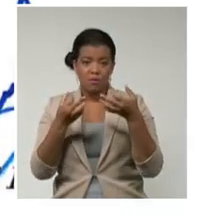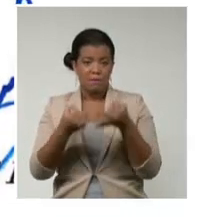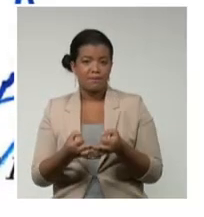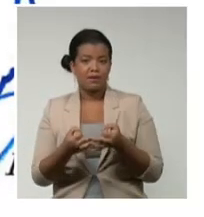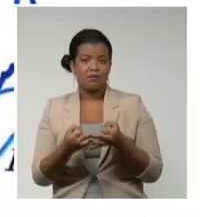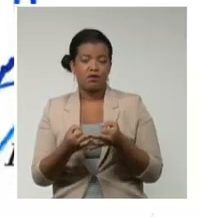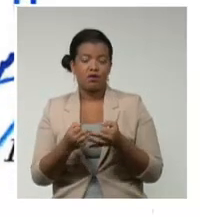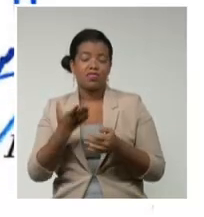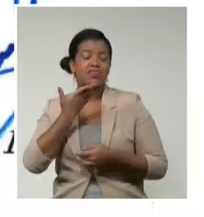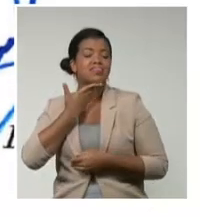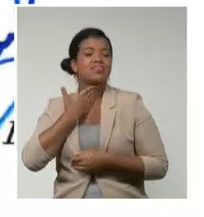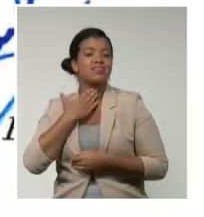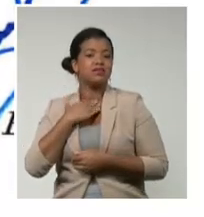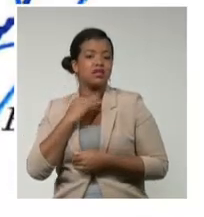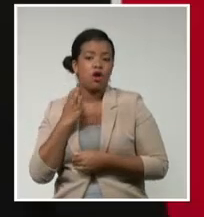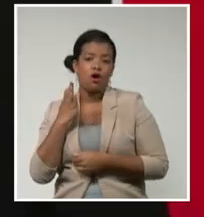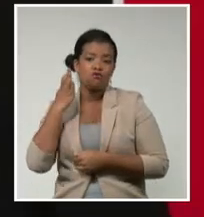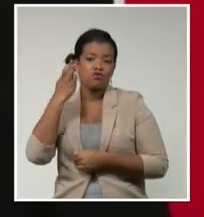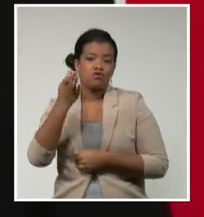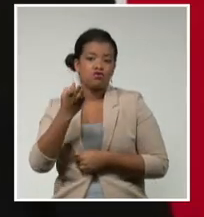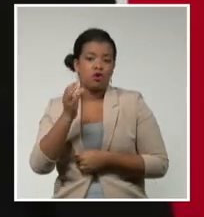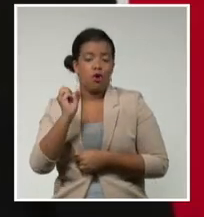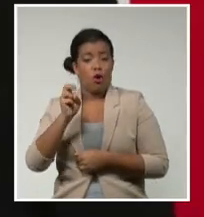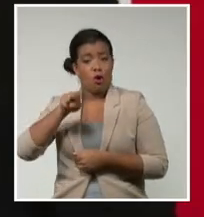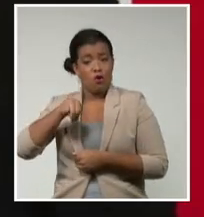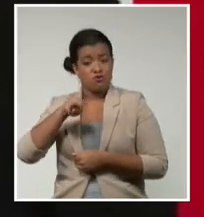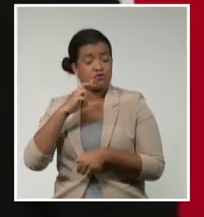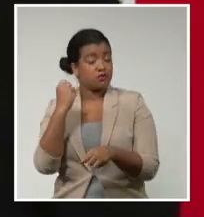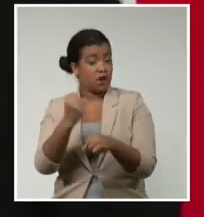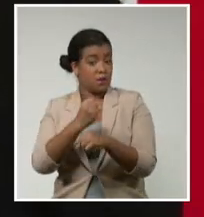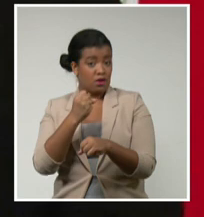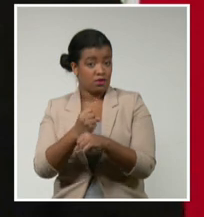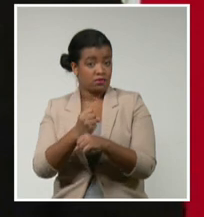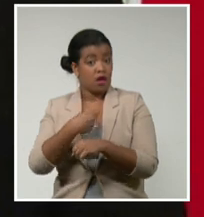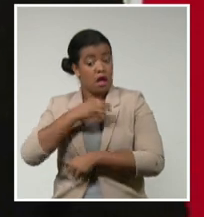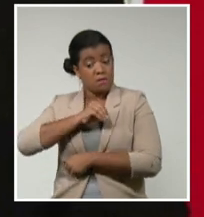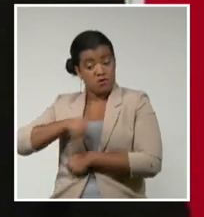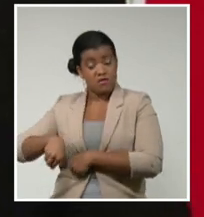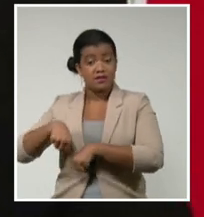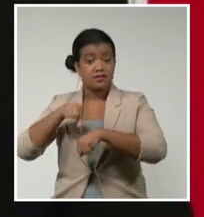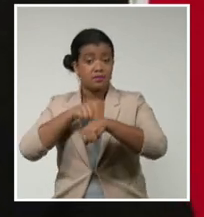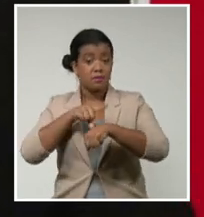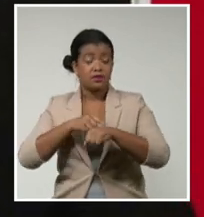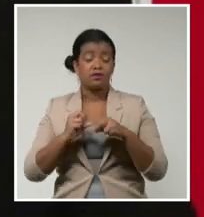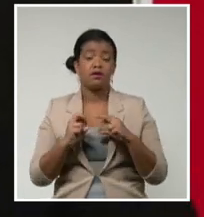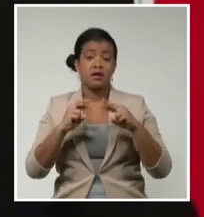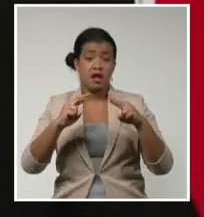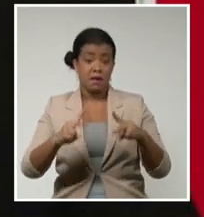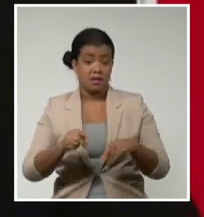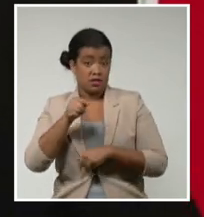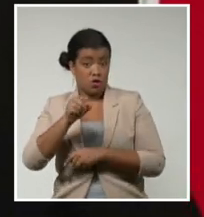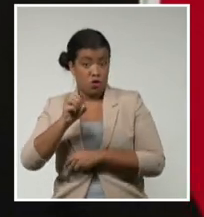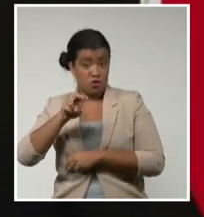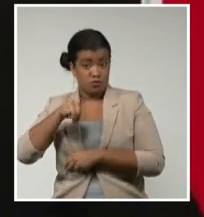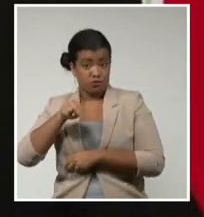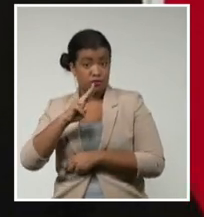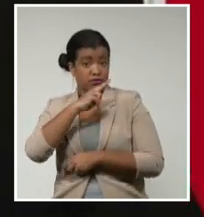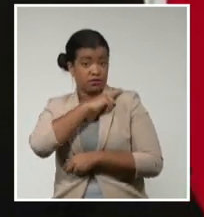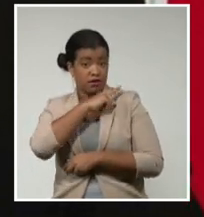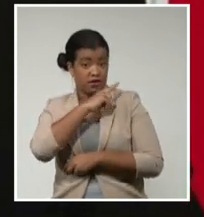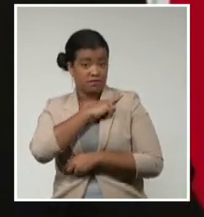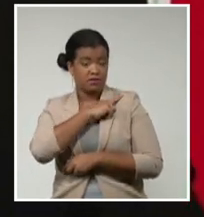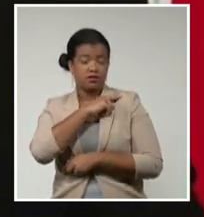para las que fue creada esta organización aprovechó la oportunidad para reiterar a vuestra excelencia el testimonio